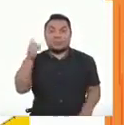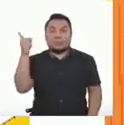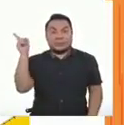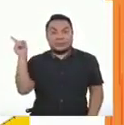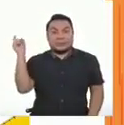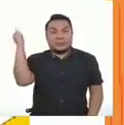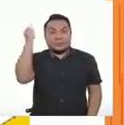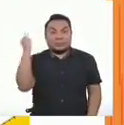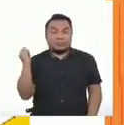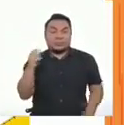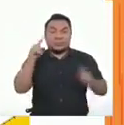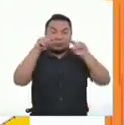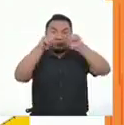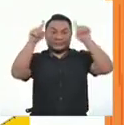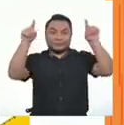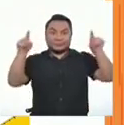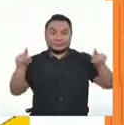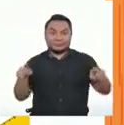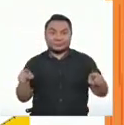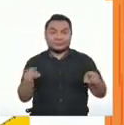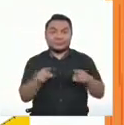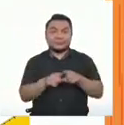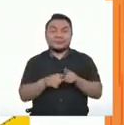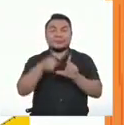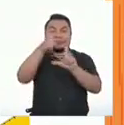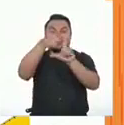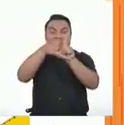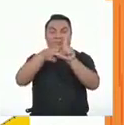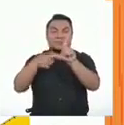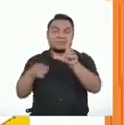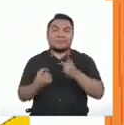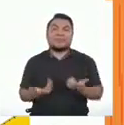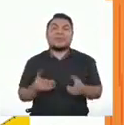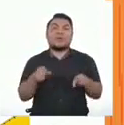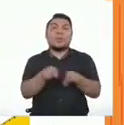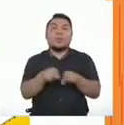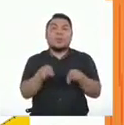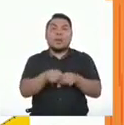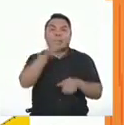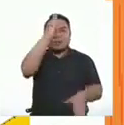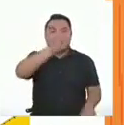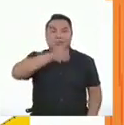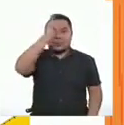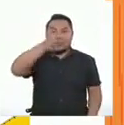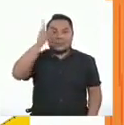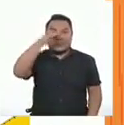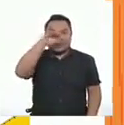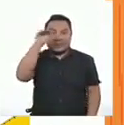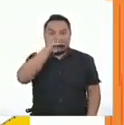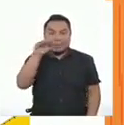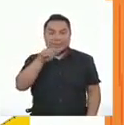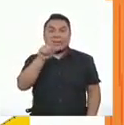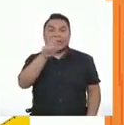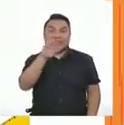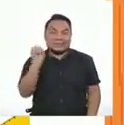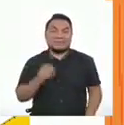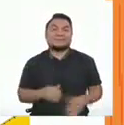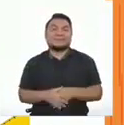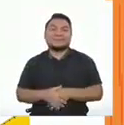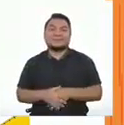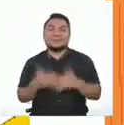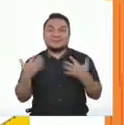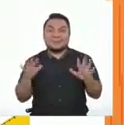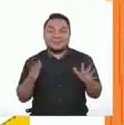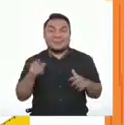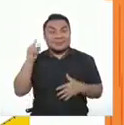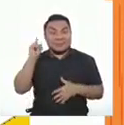un cuadrado grande y divídelo en 100 partes iguales. Bien, listo.